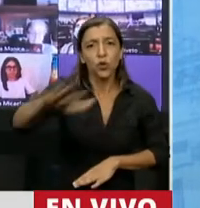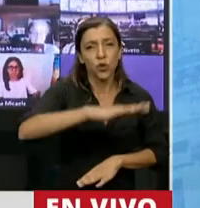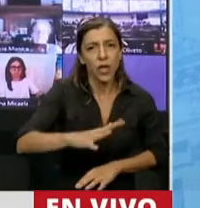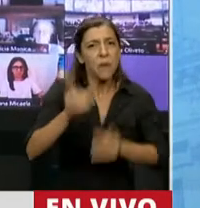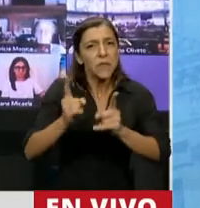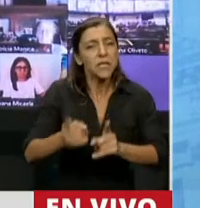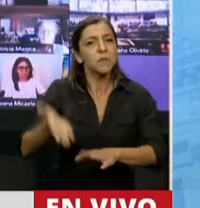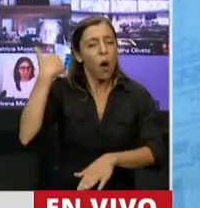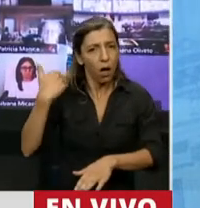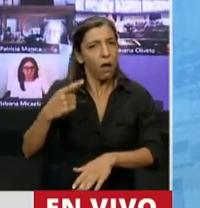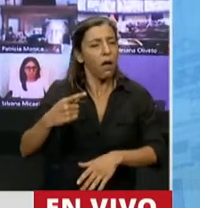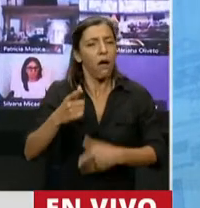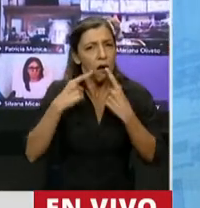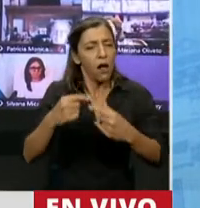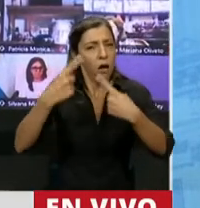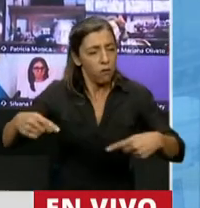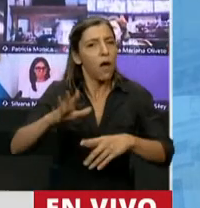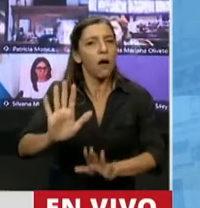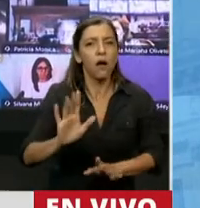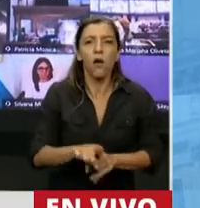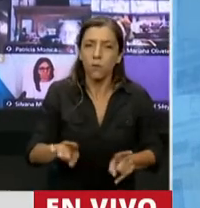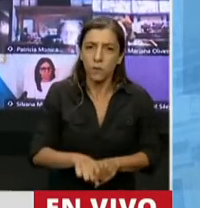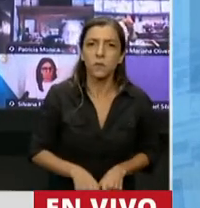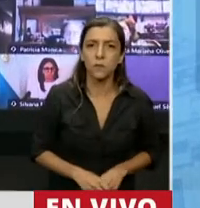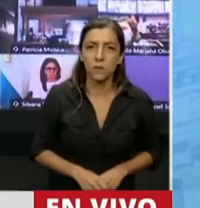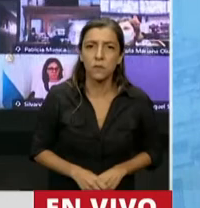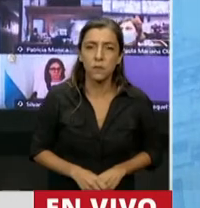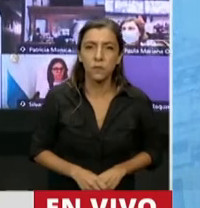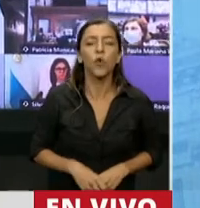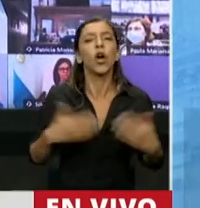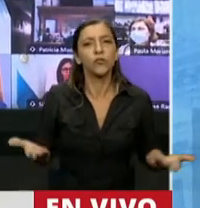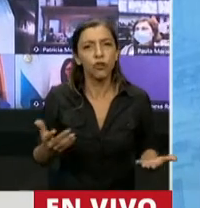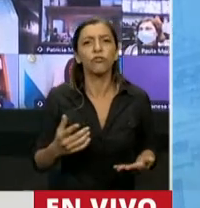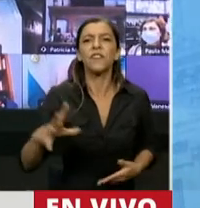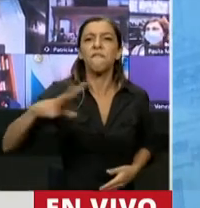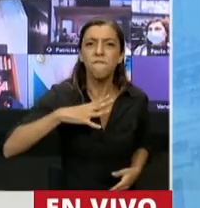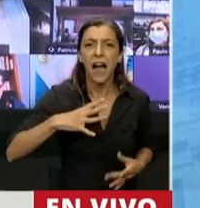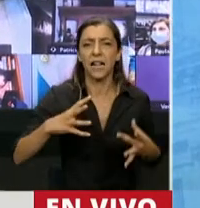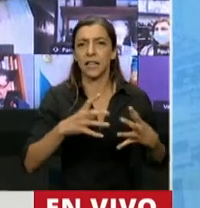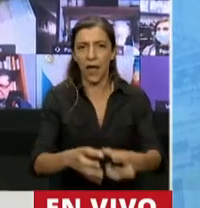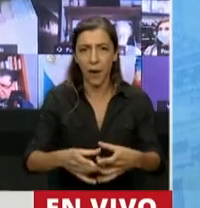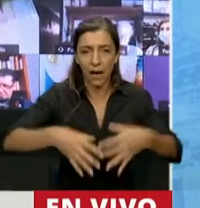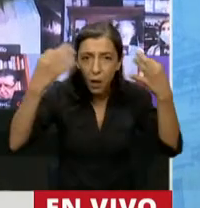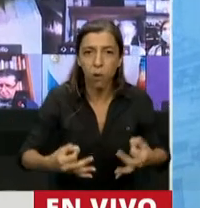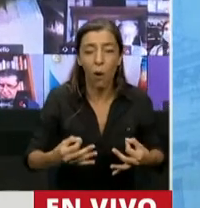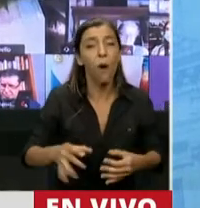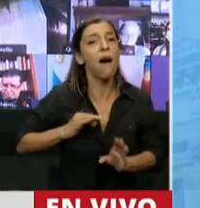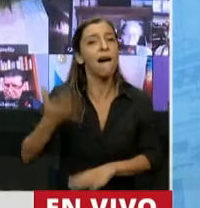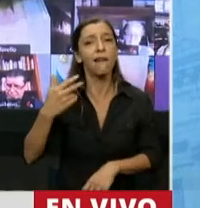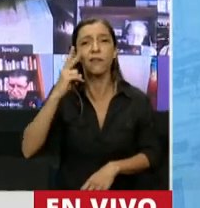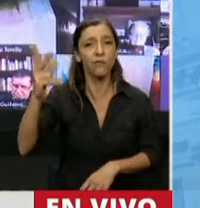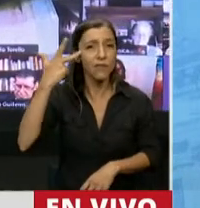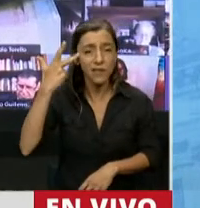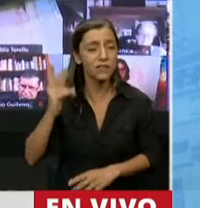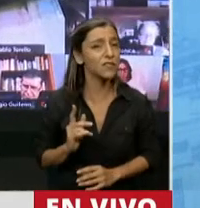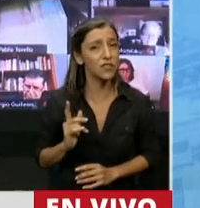temas como la mitad de esta cámara no hemos dado ese debate en el 2018 y el pueblo eligió nuevo